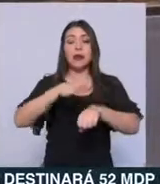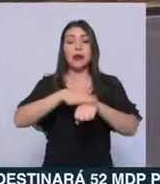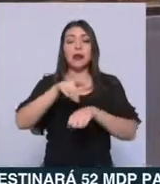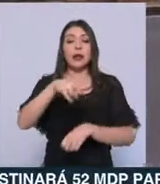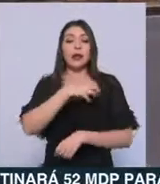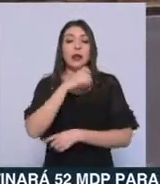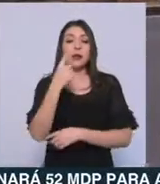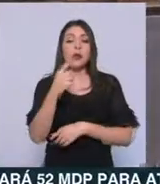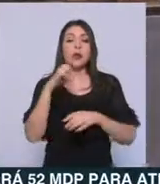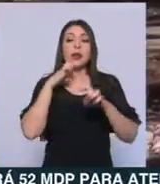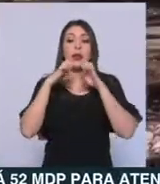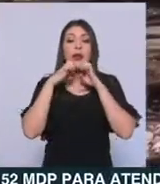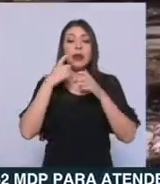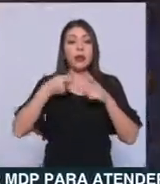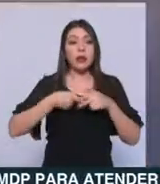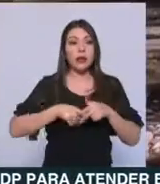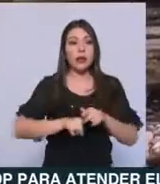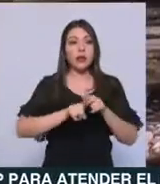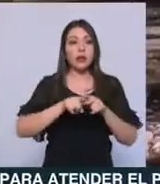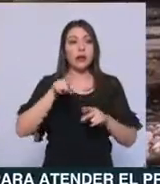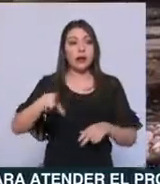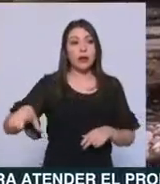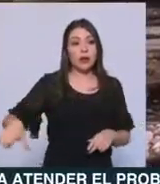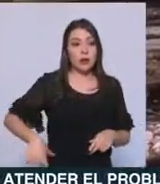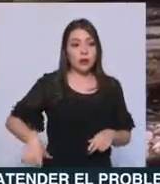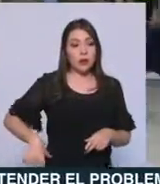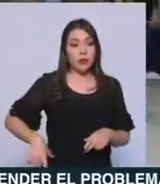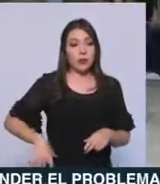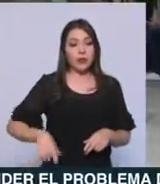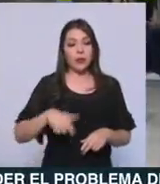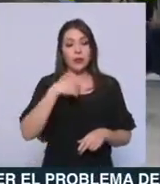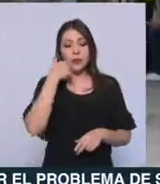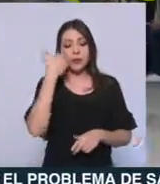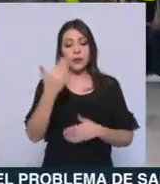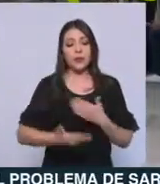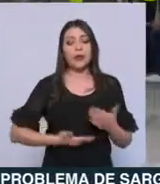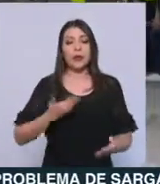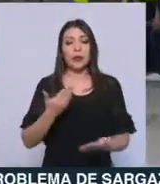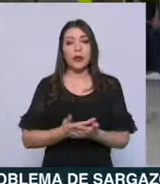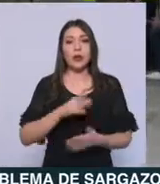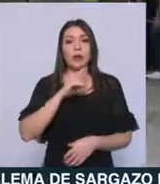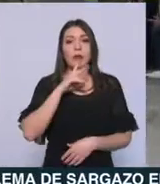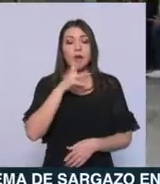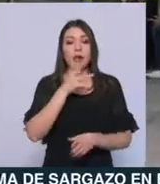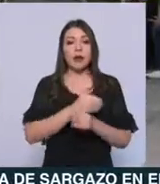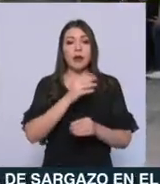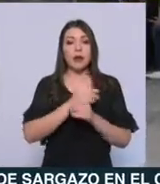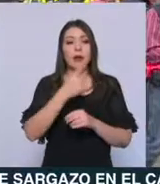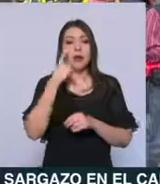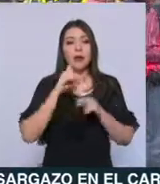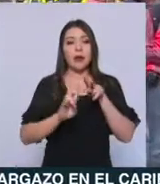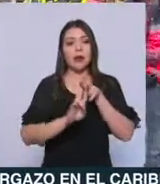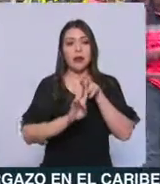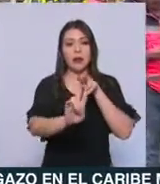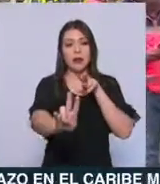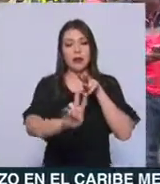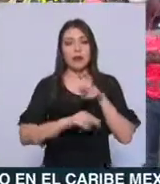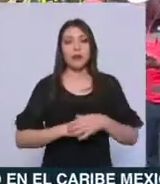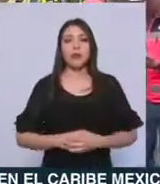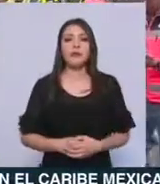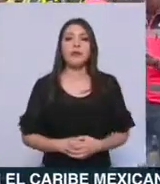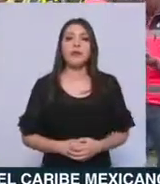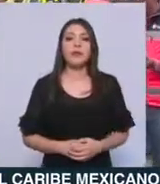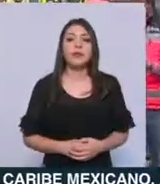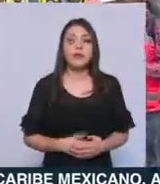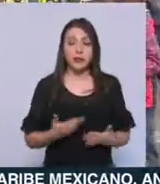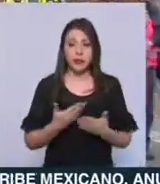Capital 21 que desde el inicio de la actual administración se planteó la posibilidad de hacer más eficiente el servicio del tren ligero. Con esta